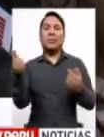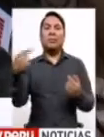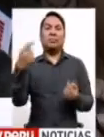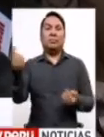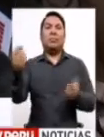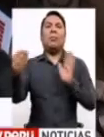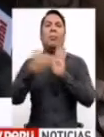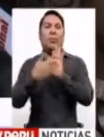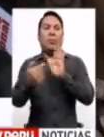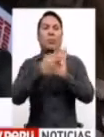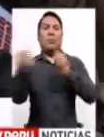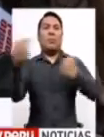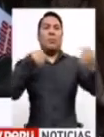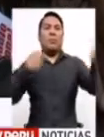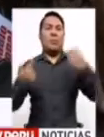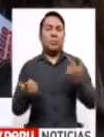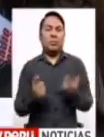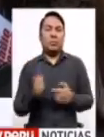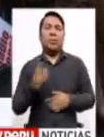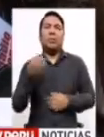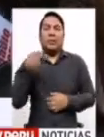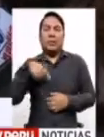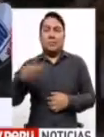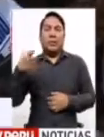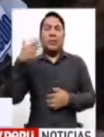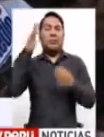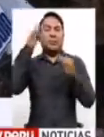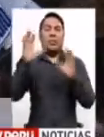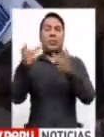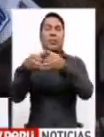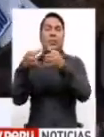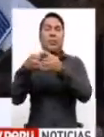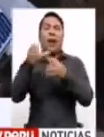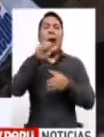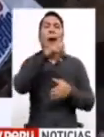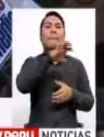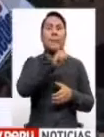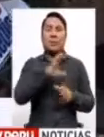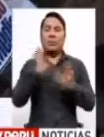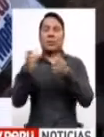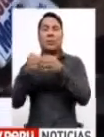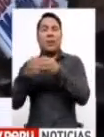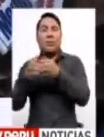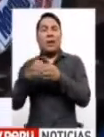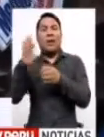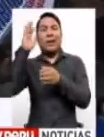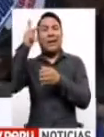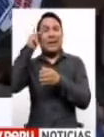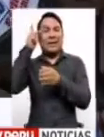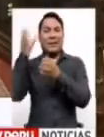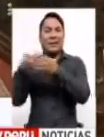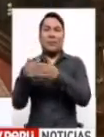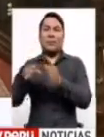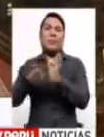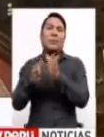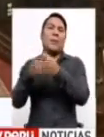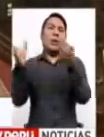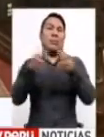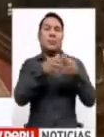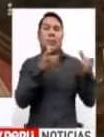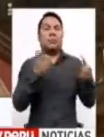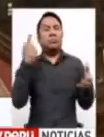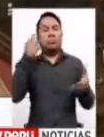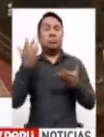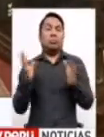acusación está decidida, porque finalmente Fuerza Popular y el APRA, como es de dominio público, tienen una mayoría. En la